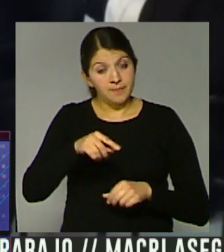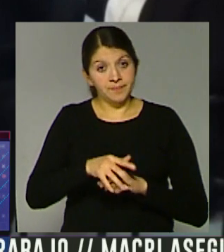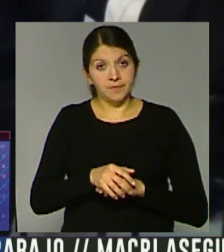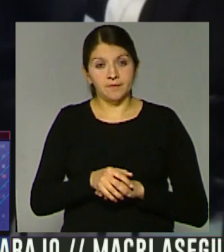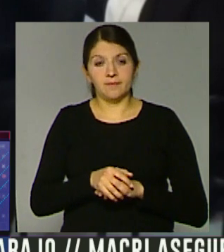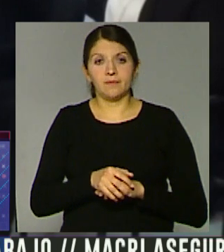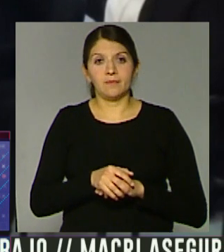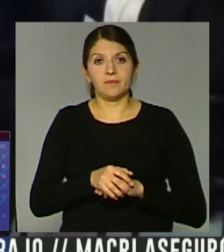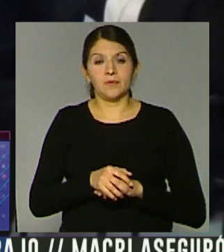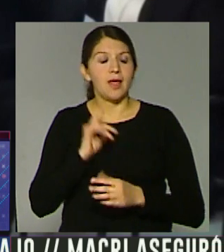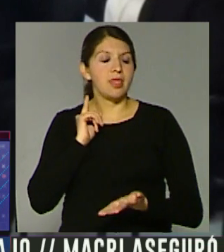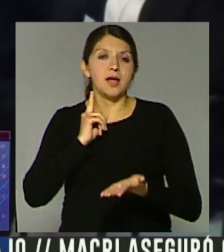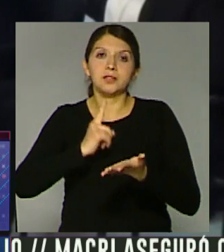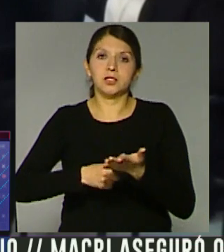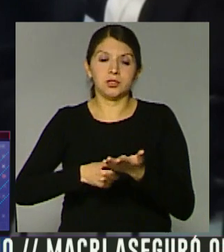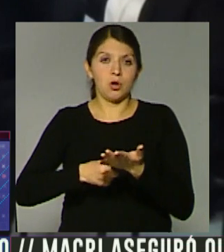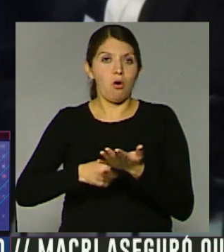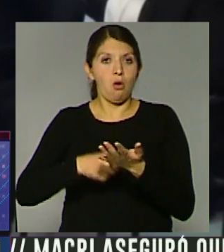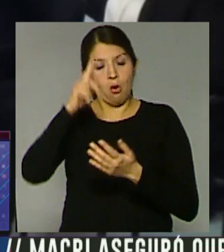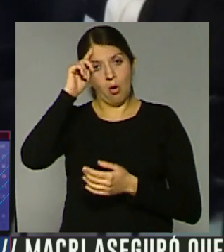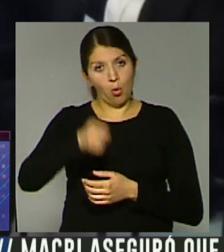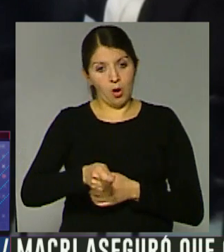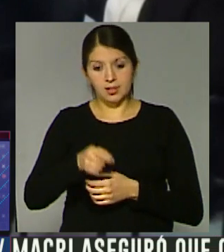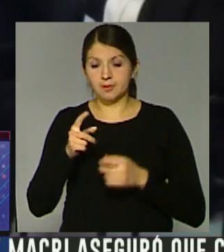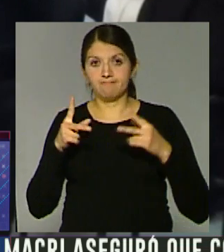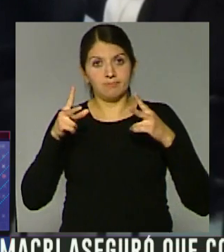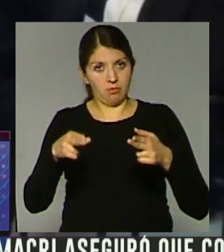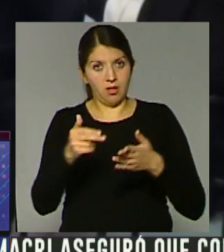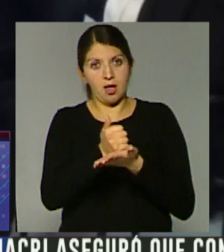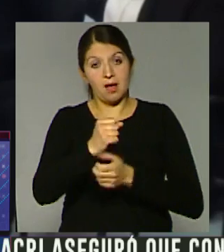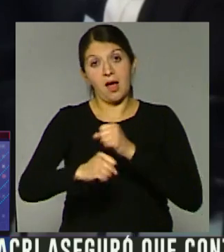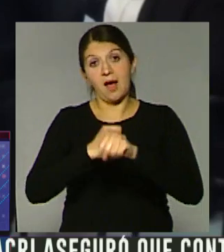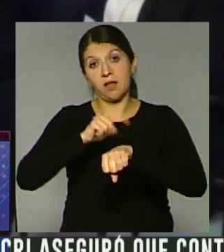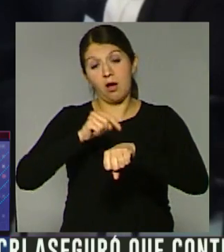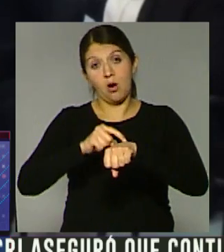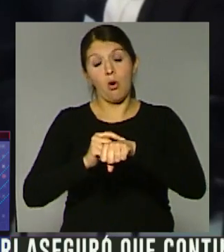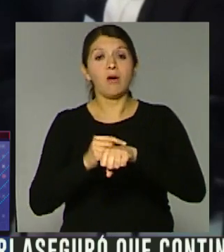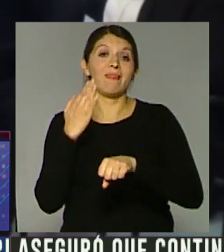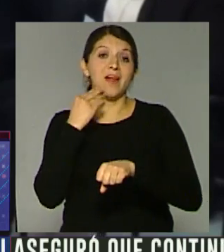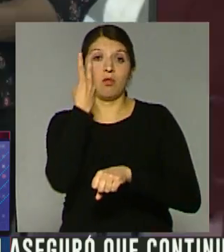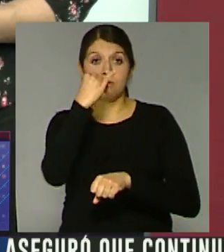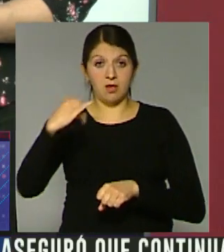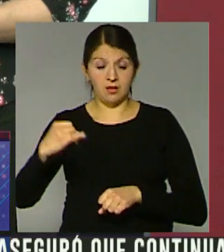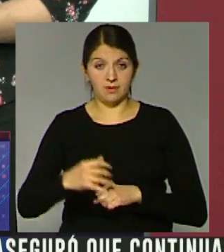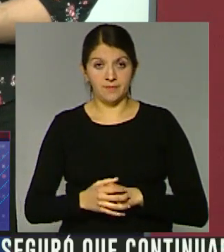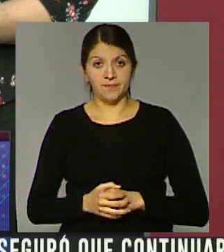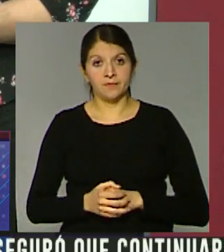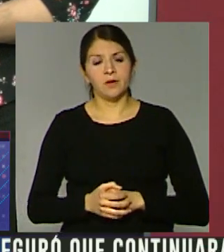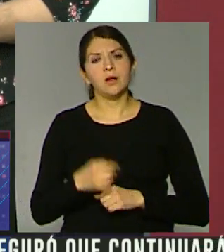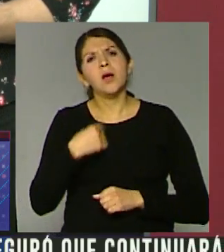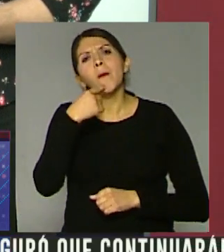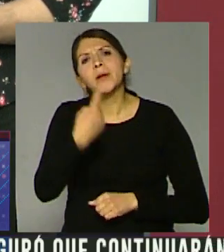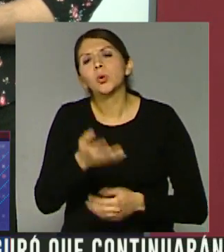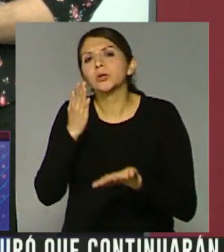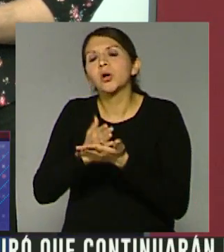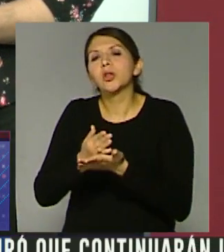decisión por parte del tribunal de pasar un cuarto intermedio hasta las 14:30 horas. Aldo, quería consultarte puntualmente sobre la condena. 3 años